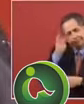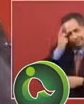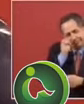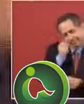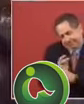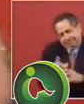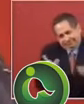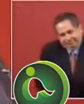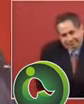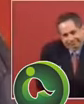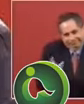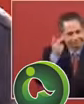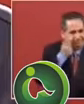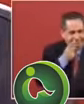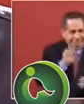sea,